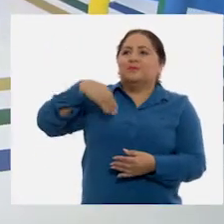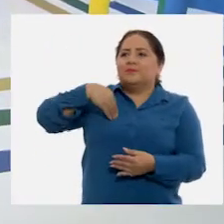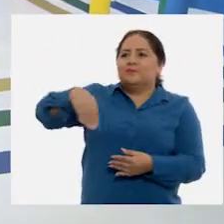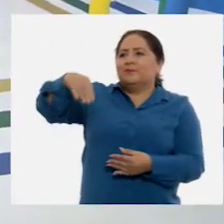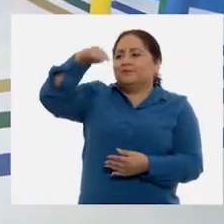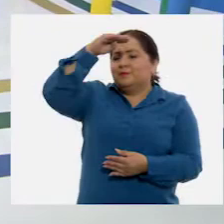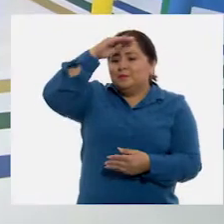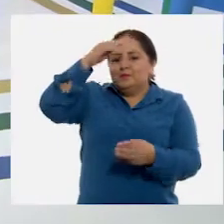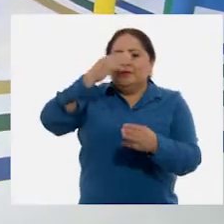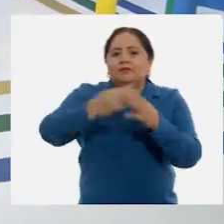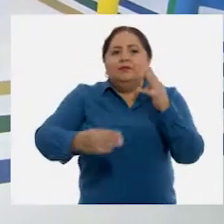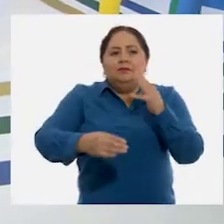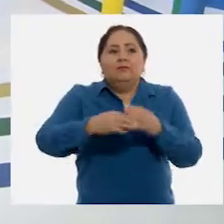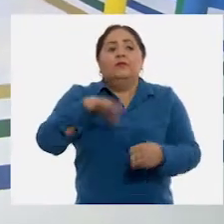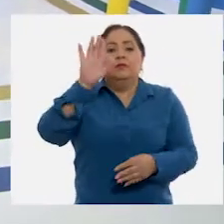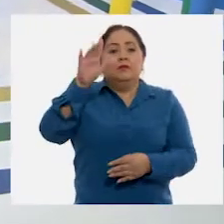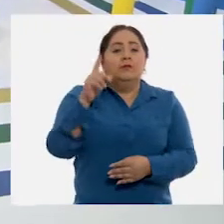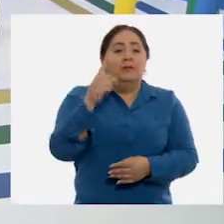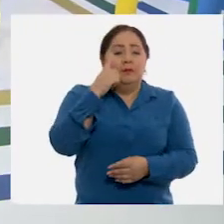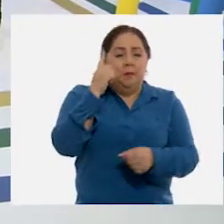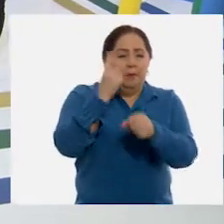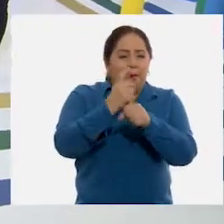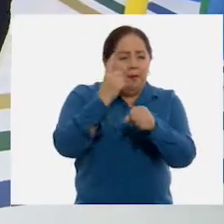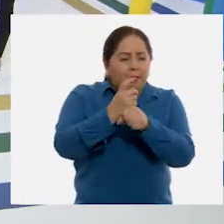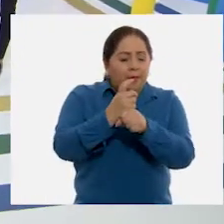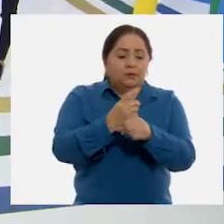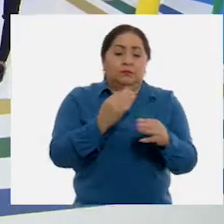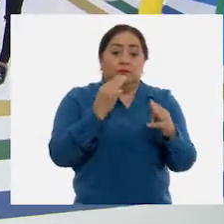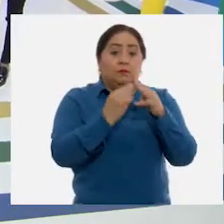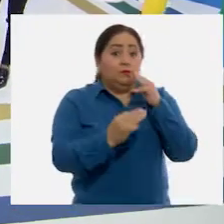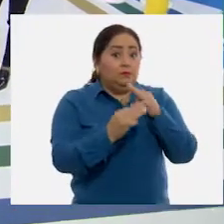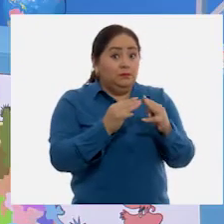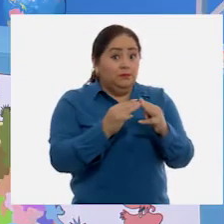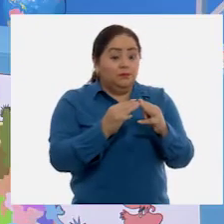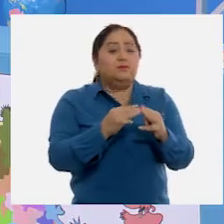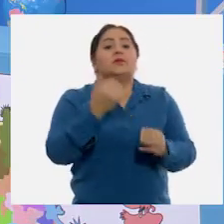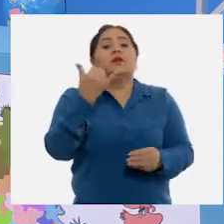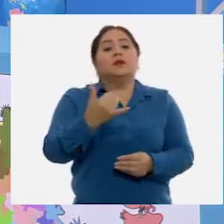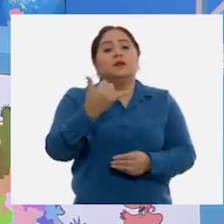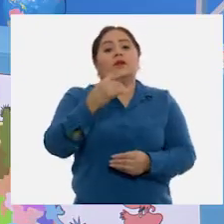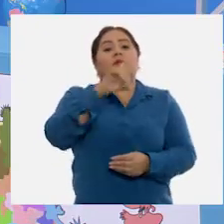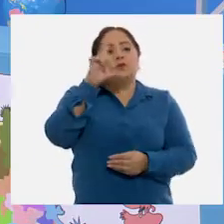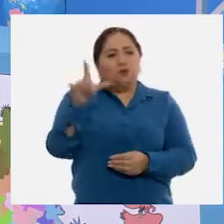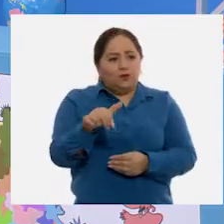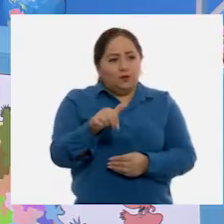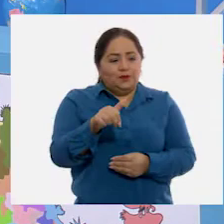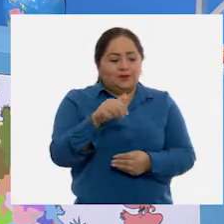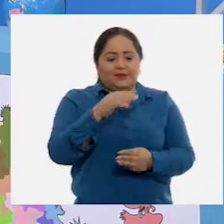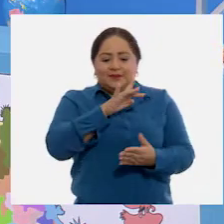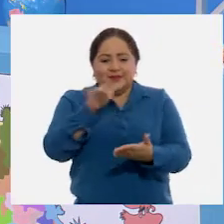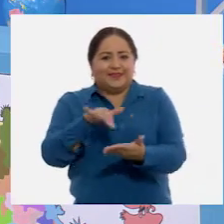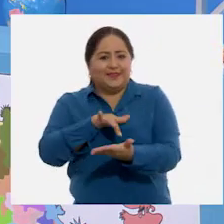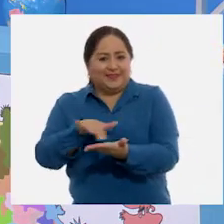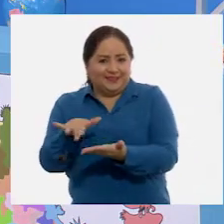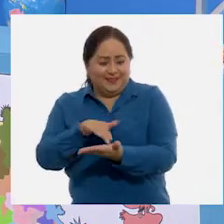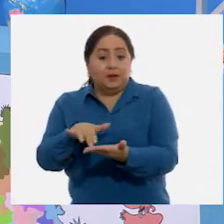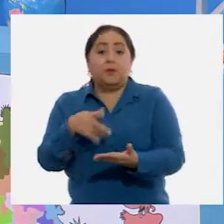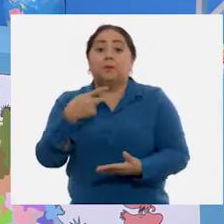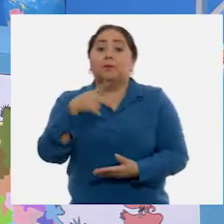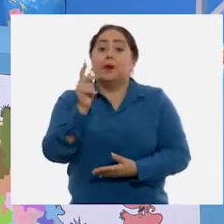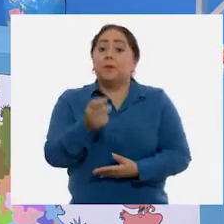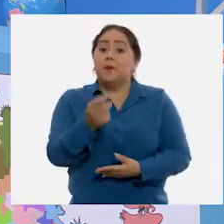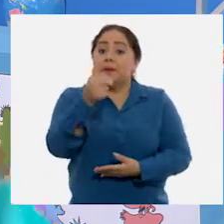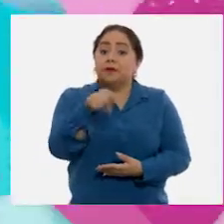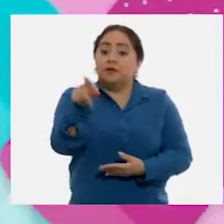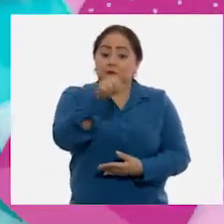los materiales. Primero les voy a decir eso, los materiales, y bueno, ya pasaremos después a nuestra lectura. Necesito que tengas a